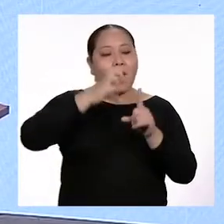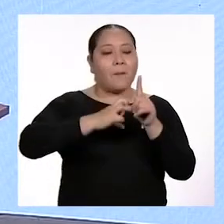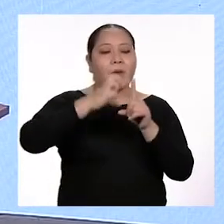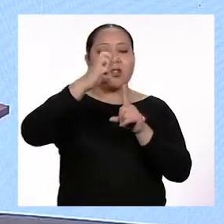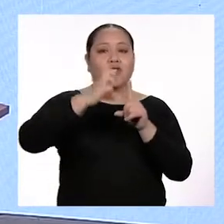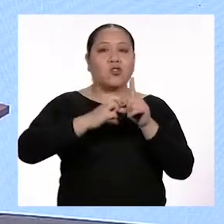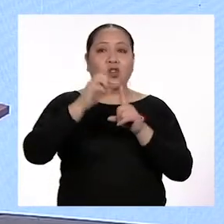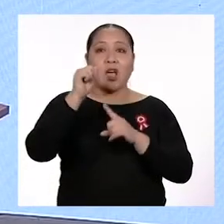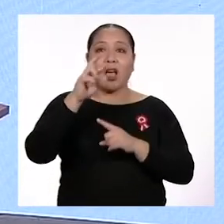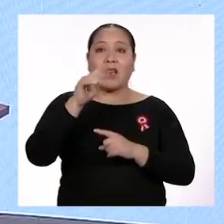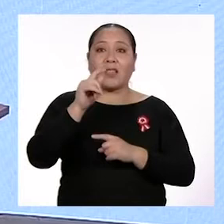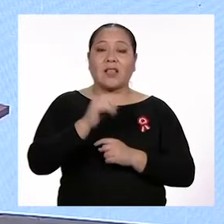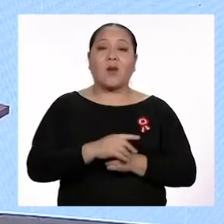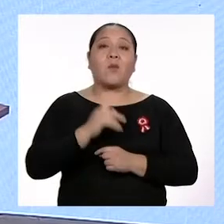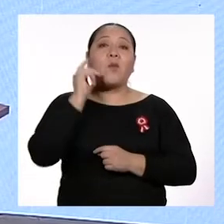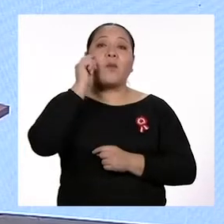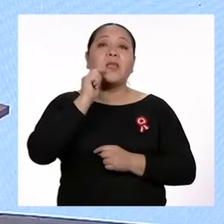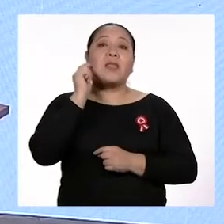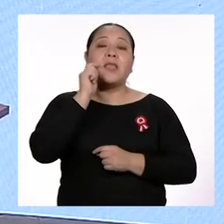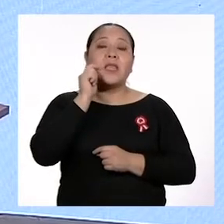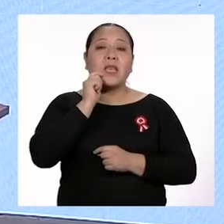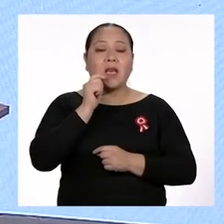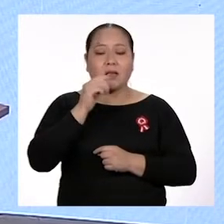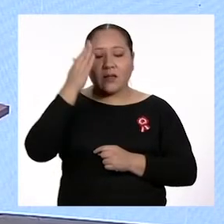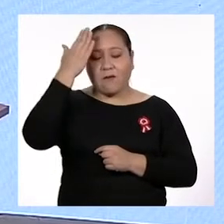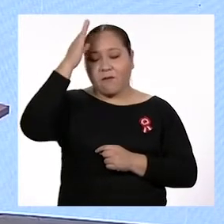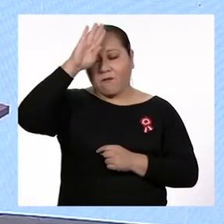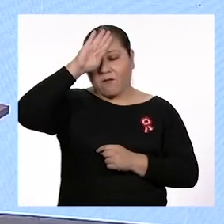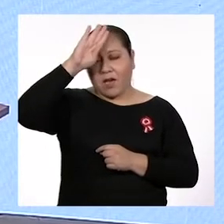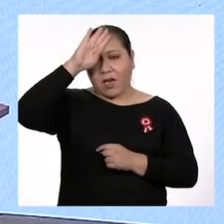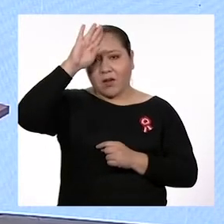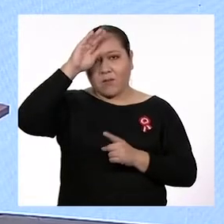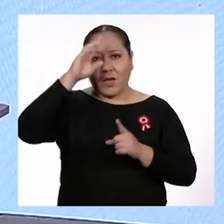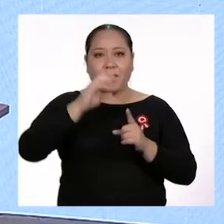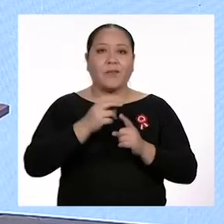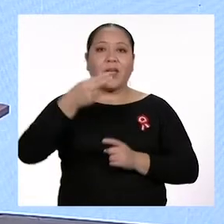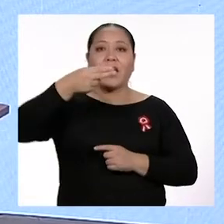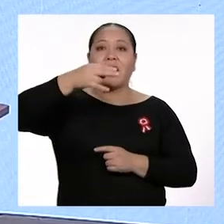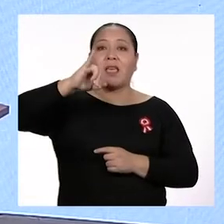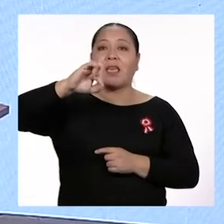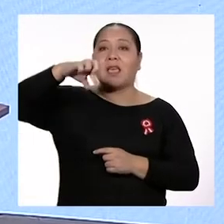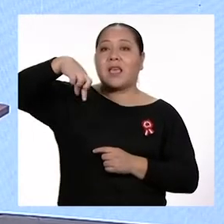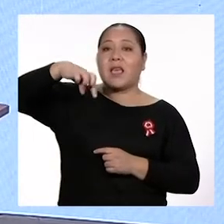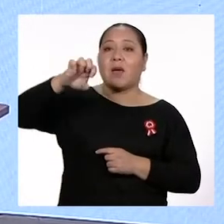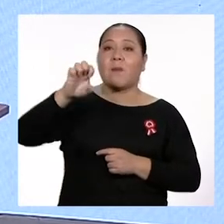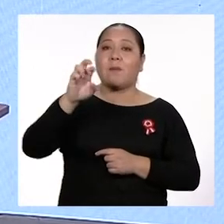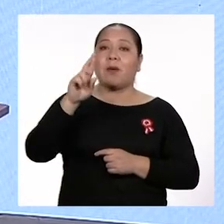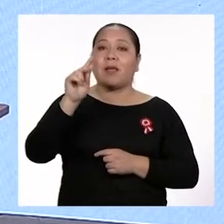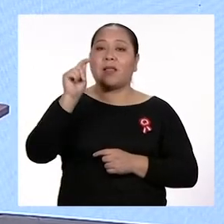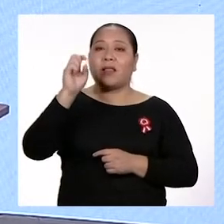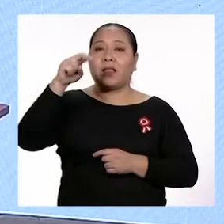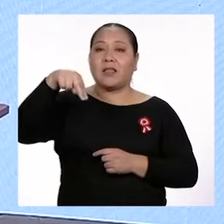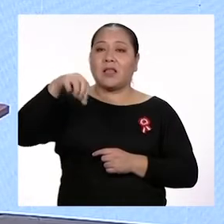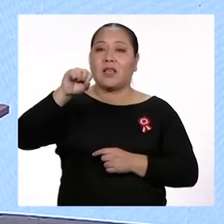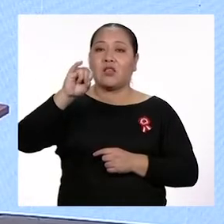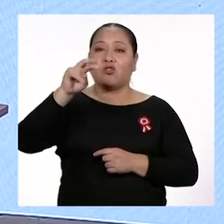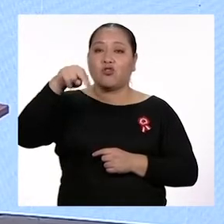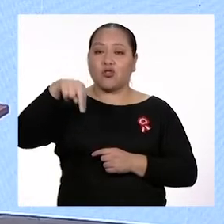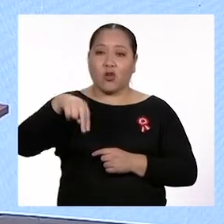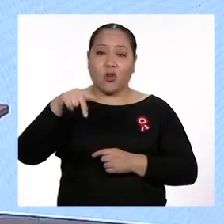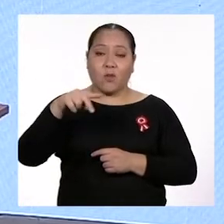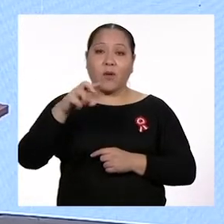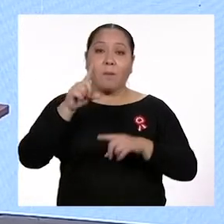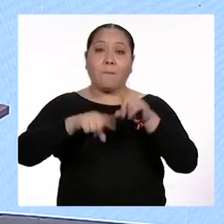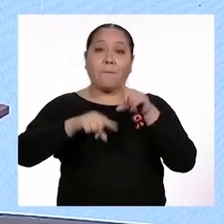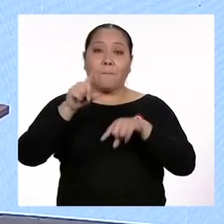arterial fue porque mi tía sufre de hipertensión y mi primo me ha enviado sus resultados de los últimos 3 meses.